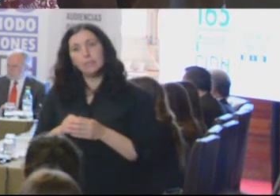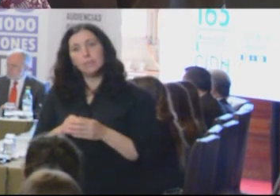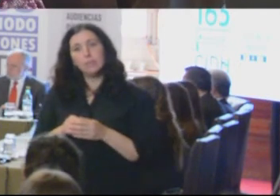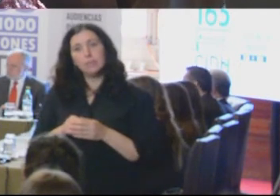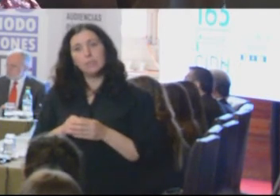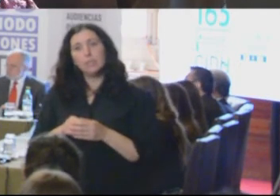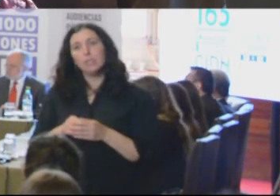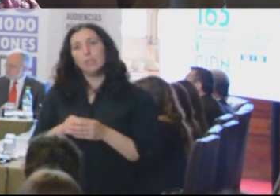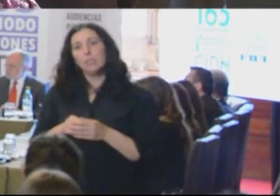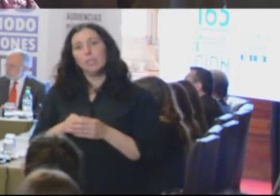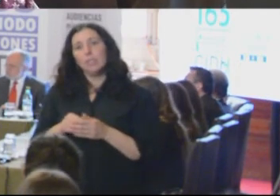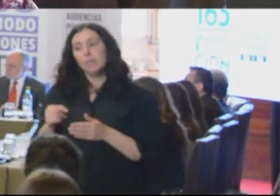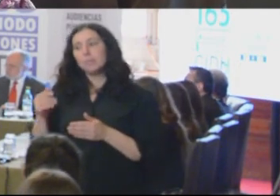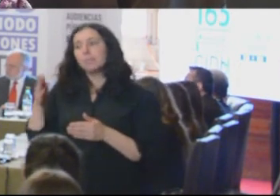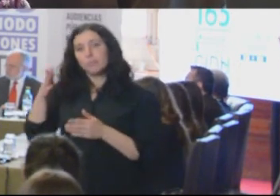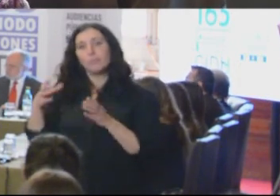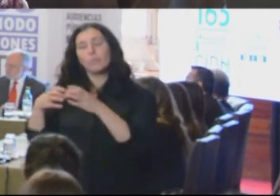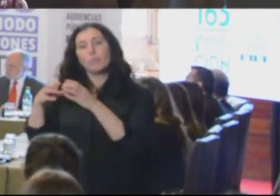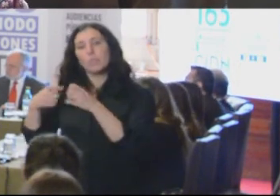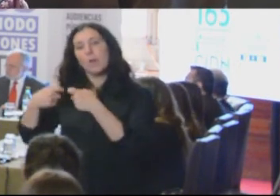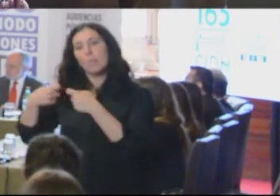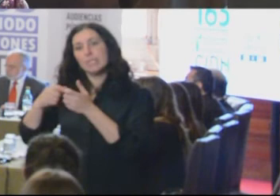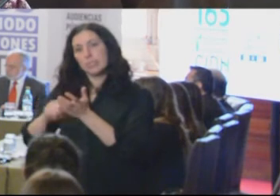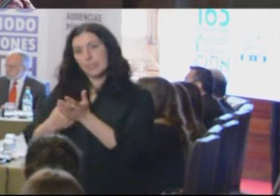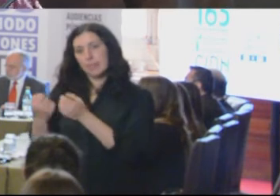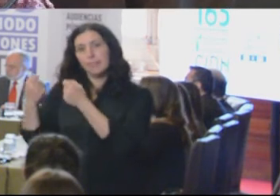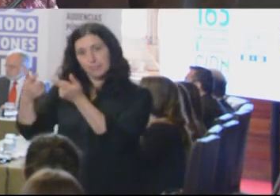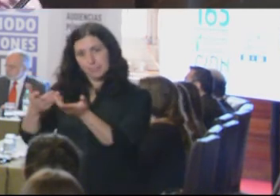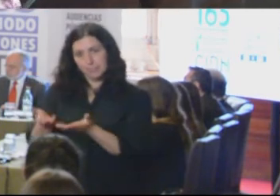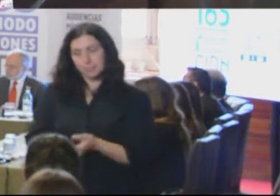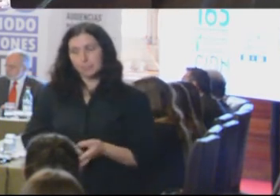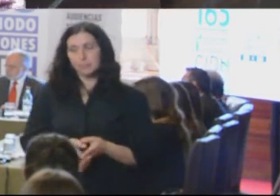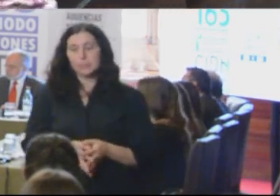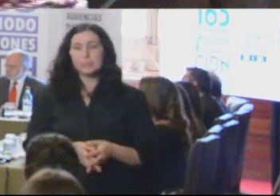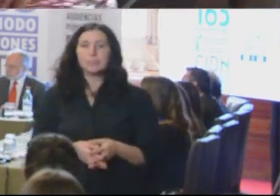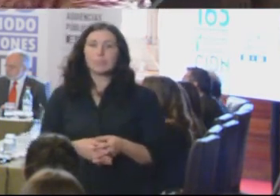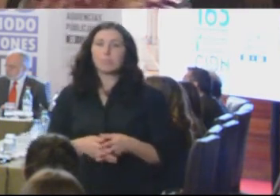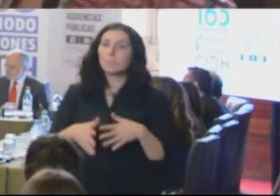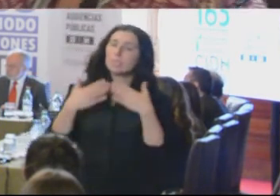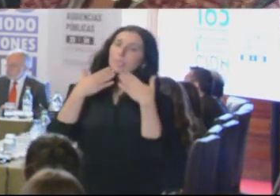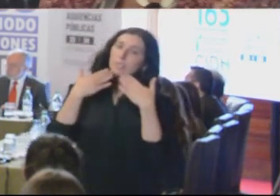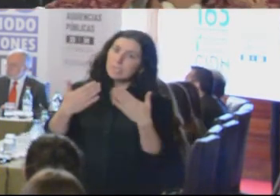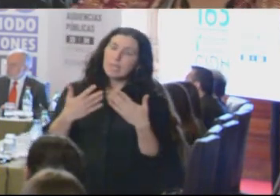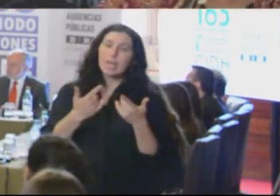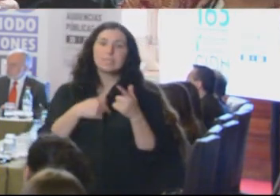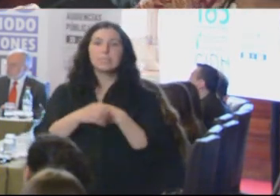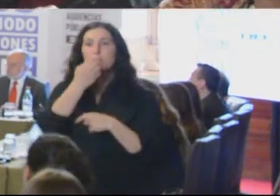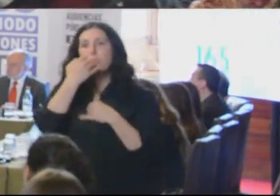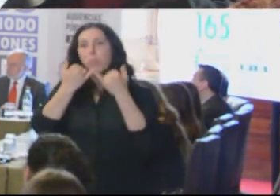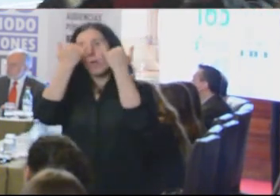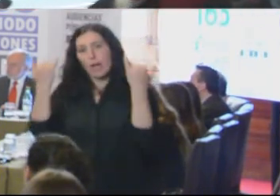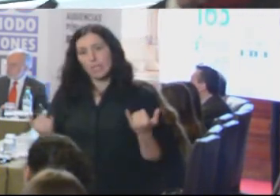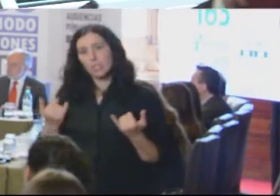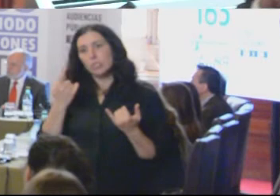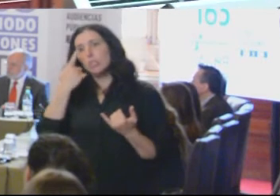la participación de la sociedad civil le damos la palabra gracias señora comisionada buenos días señores comisionados